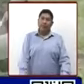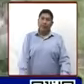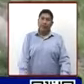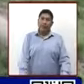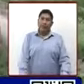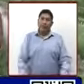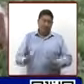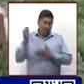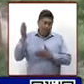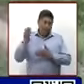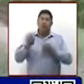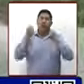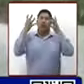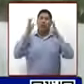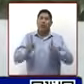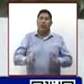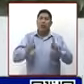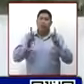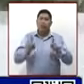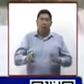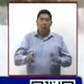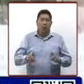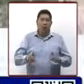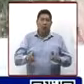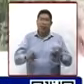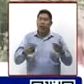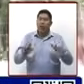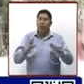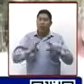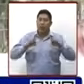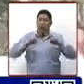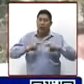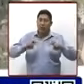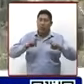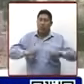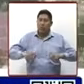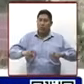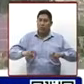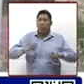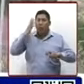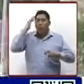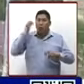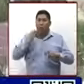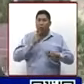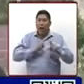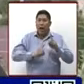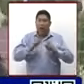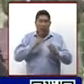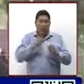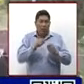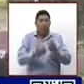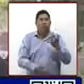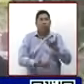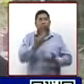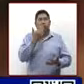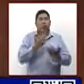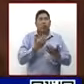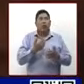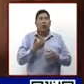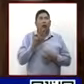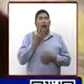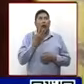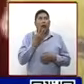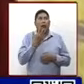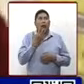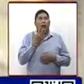En este caso, ¿cuántas personas están siendo investigadas al momento? ¿Cuántas han ido hasta la justicia?